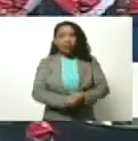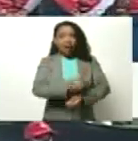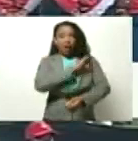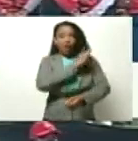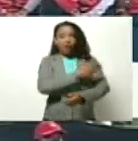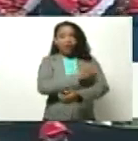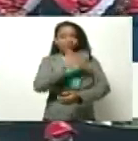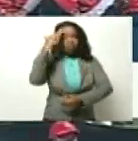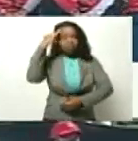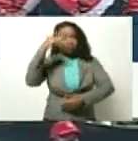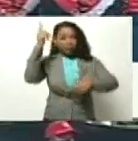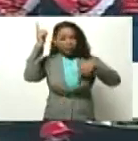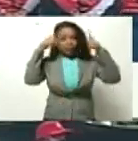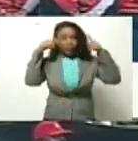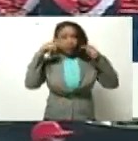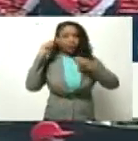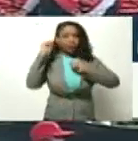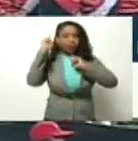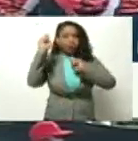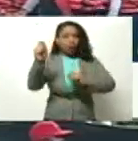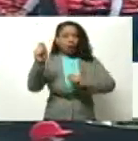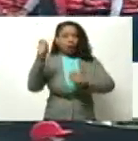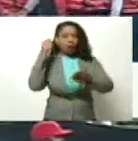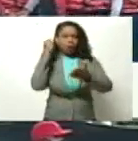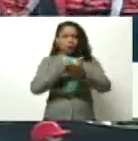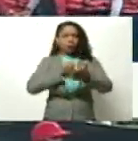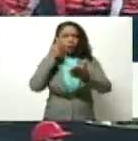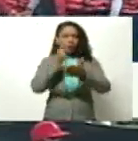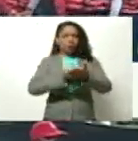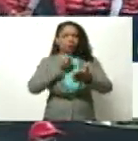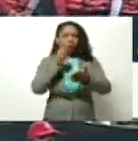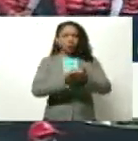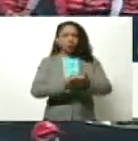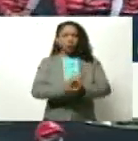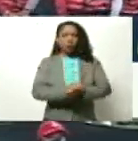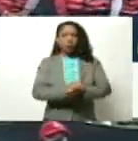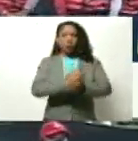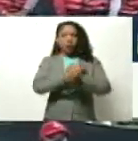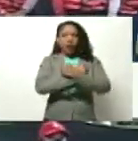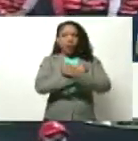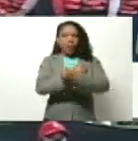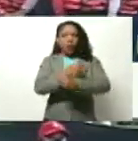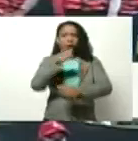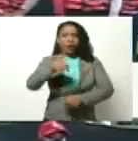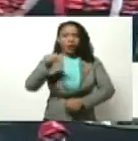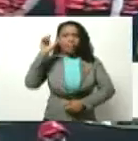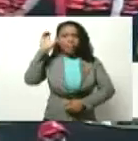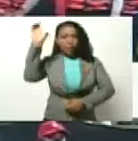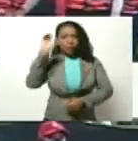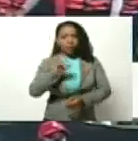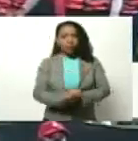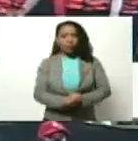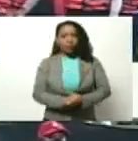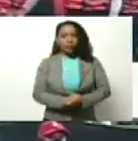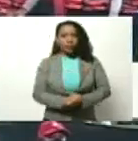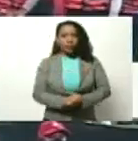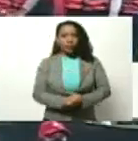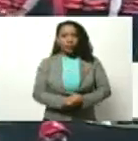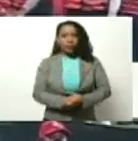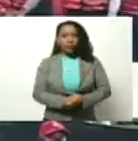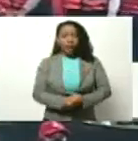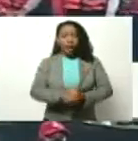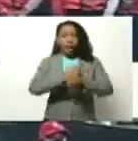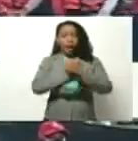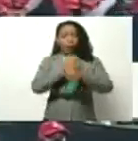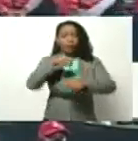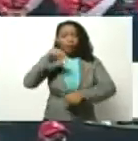del comandante Chávez su legado sus luchas su amor por esta patria tu amor por